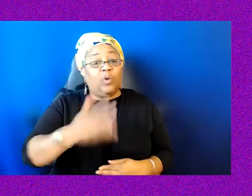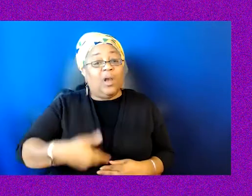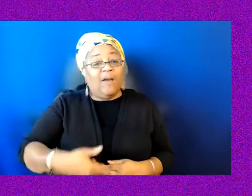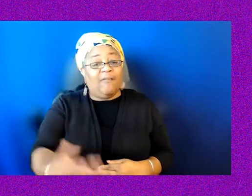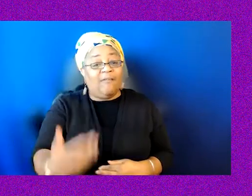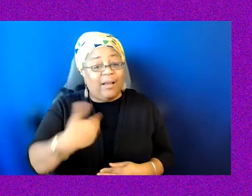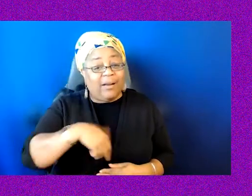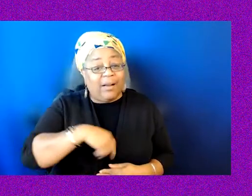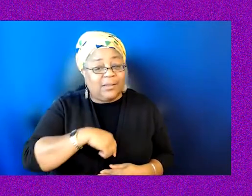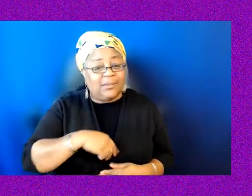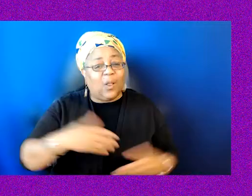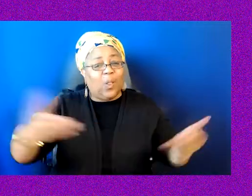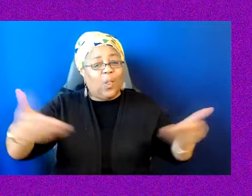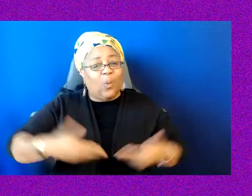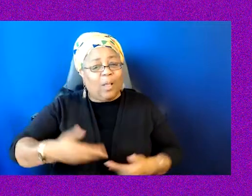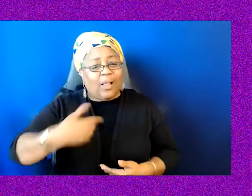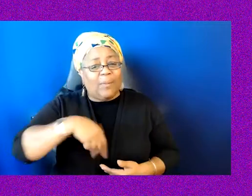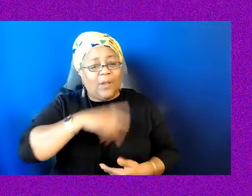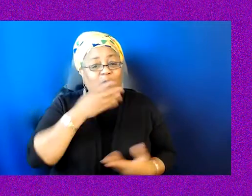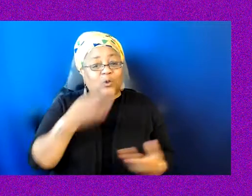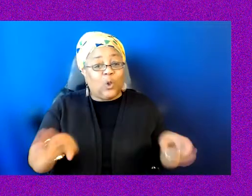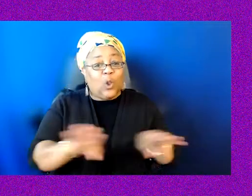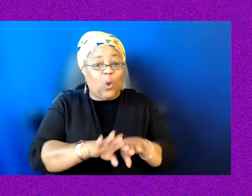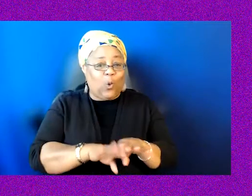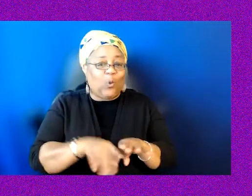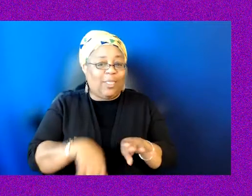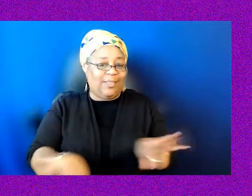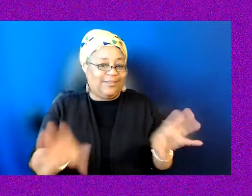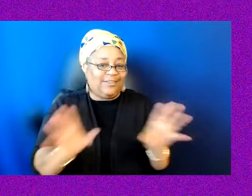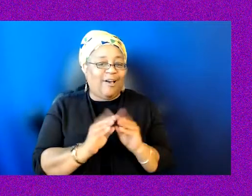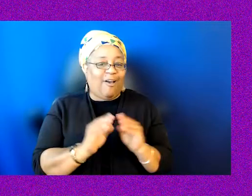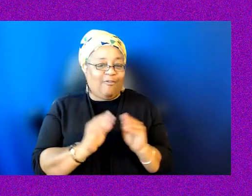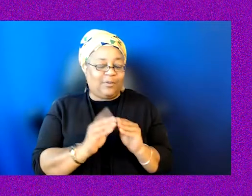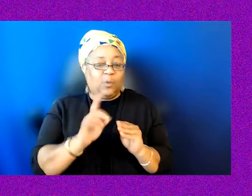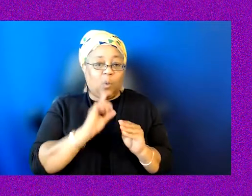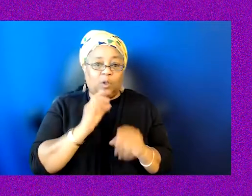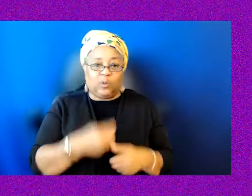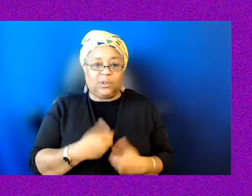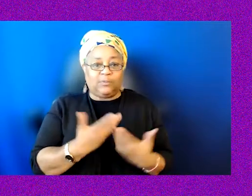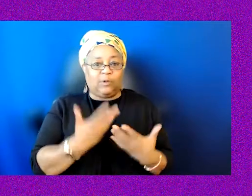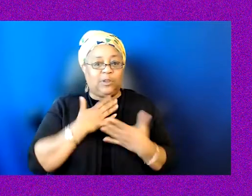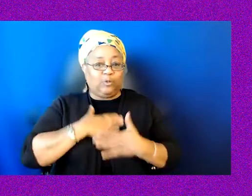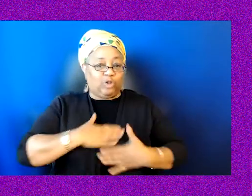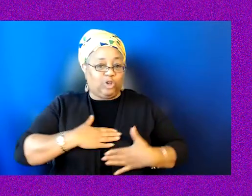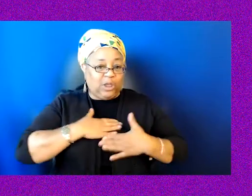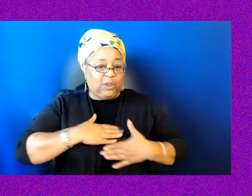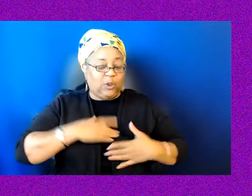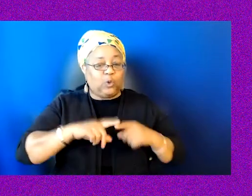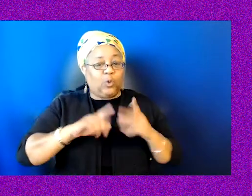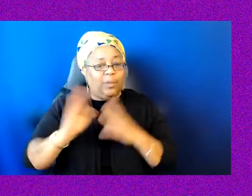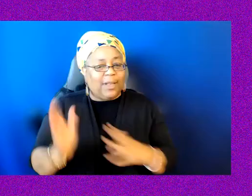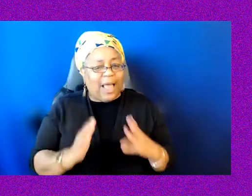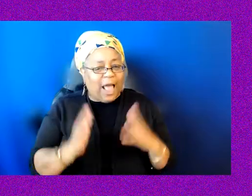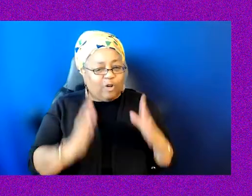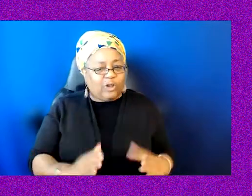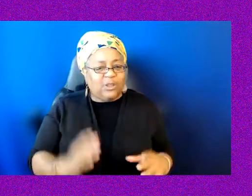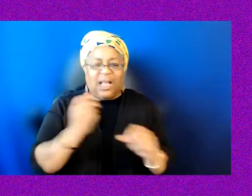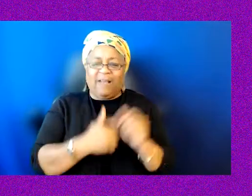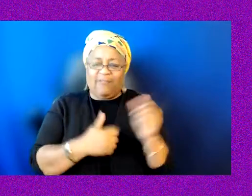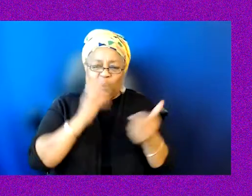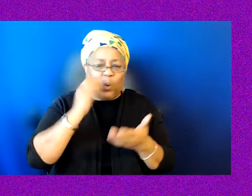sus flores. Us to close this wonderful conference. We'd like to express gracias por invitarnos para cerrar esta